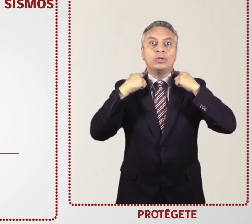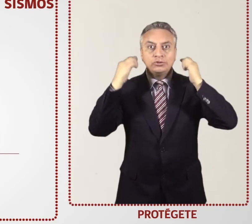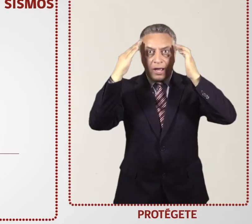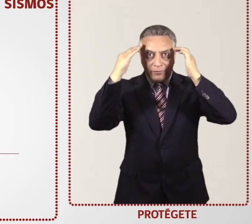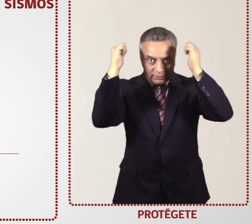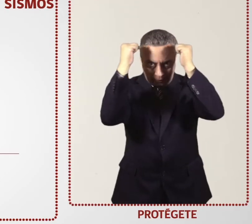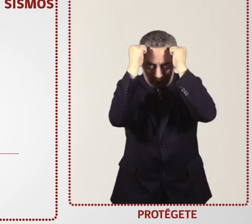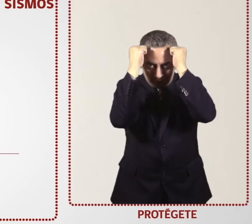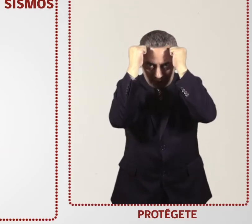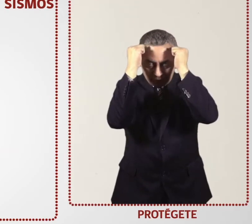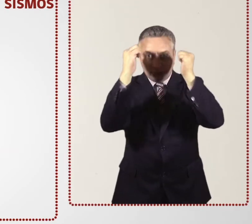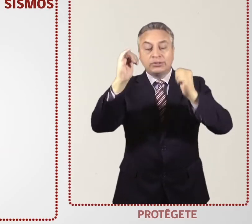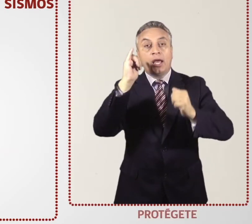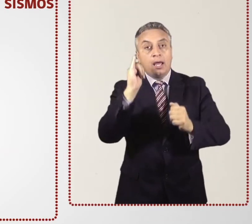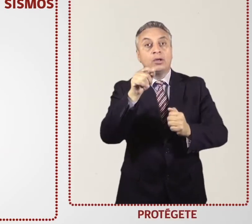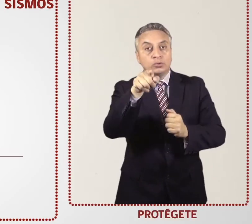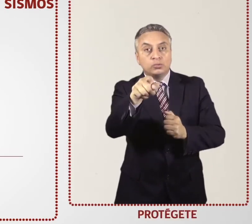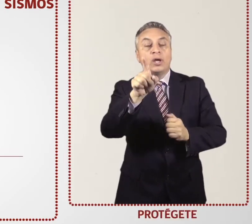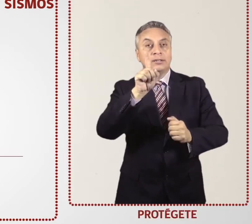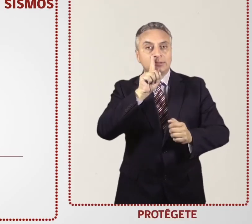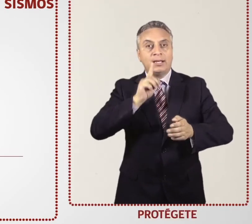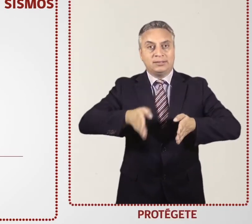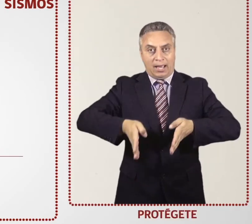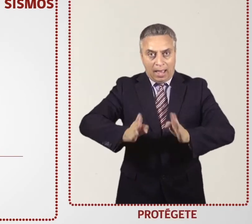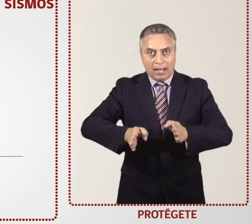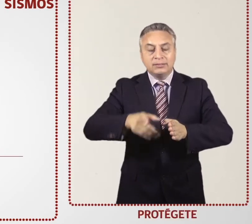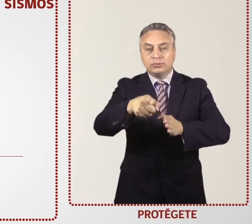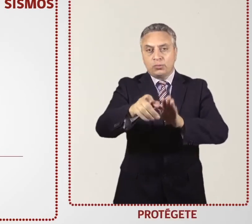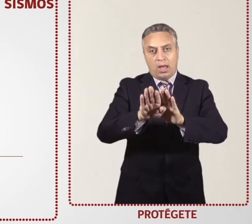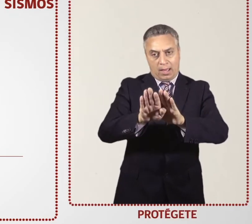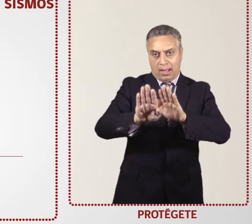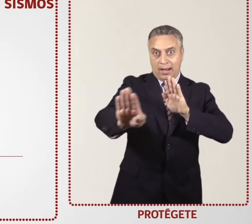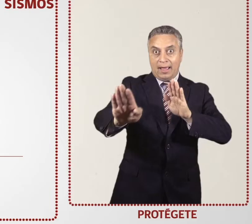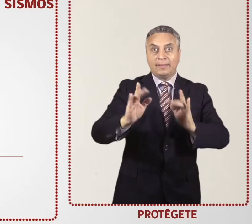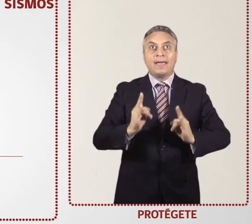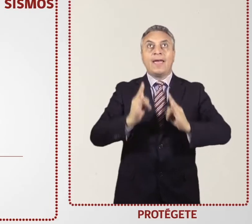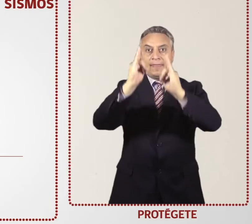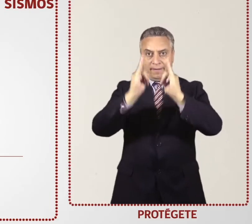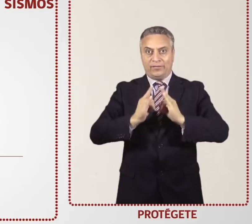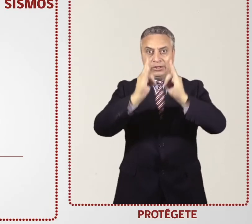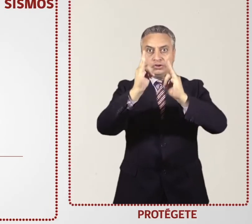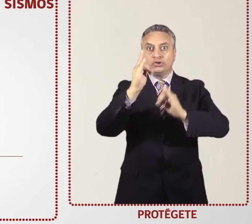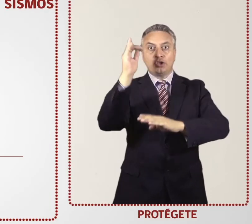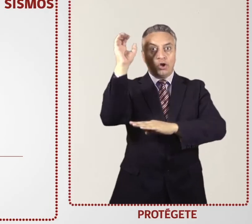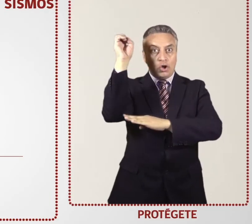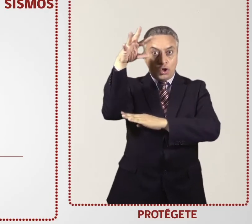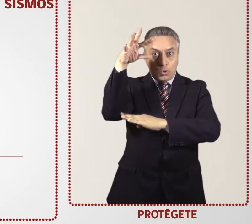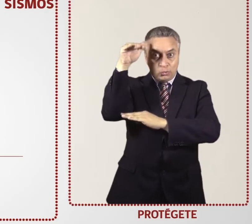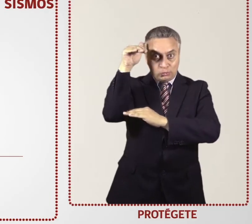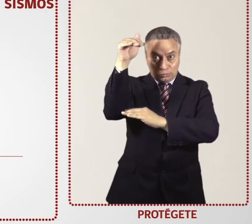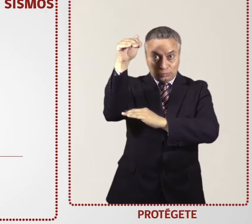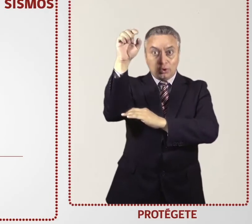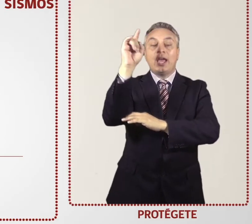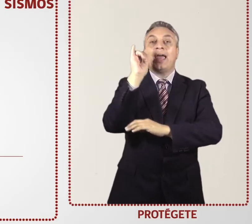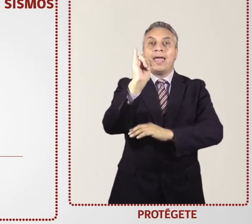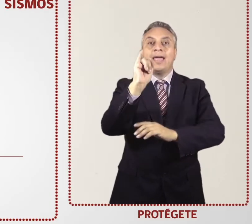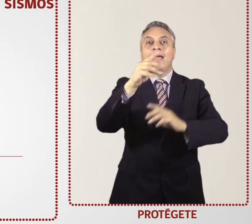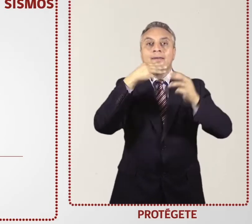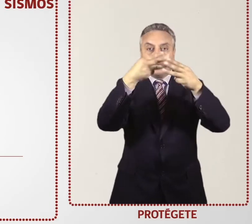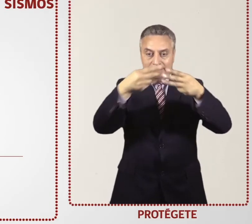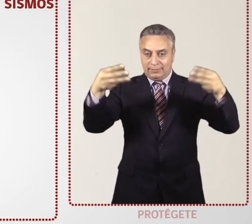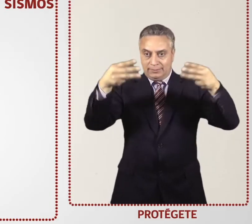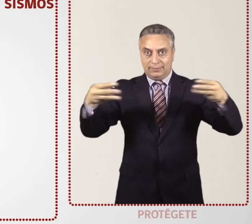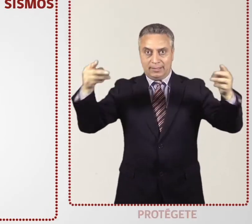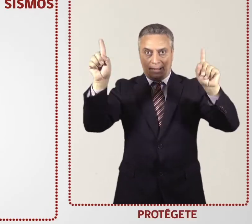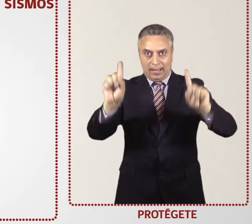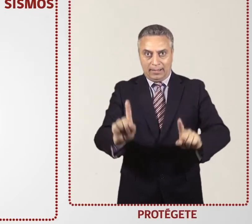cabeza y cuello con tus brazos. Si estás en la calle, aléjate de los edificios, postes y cables